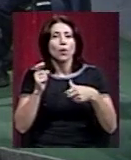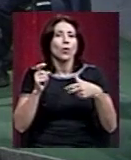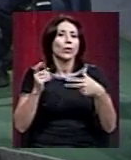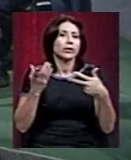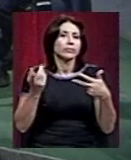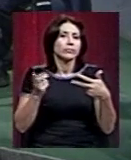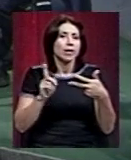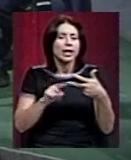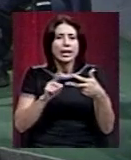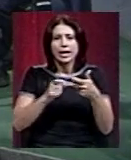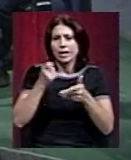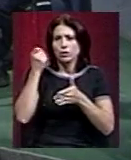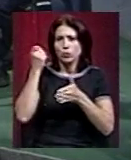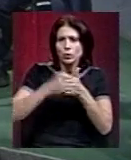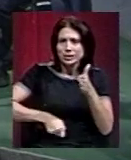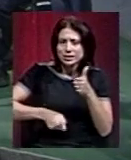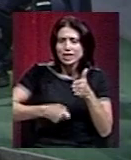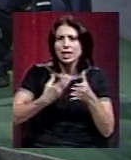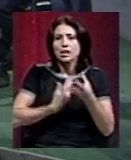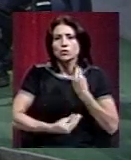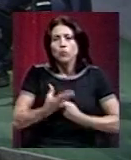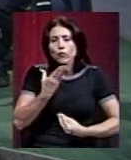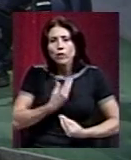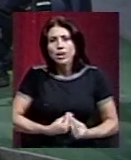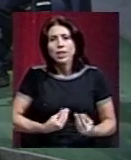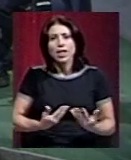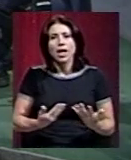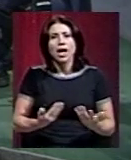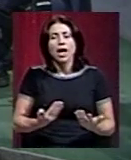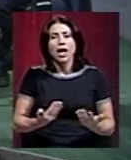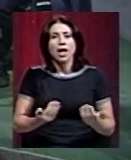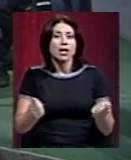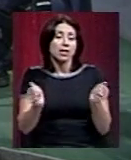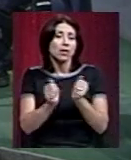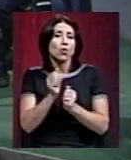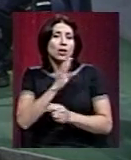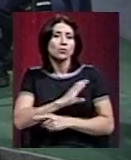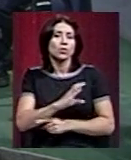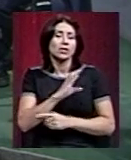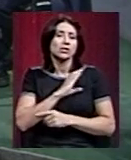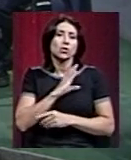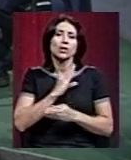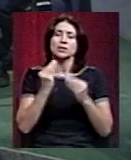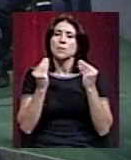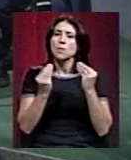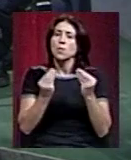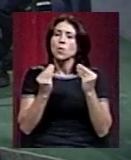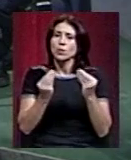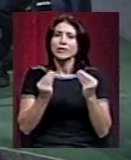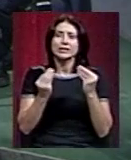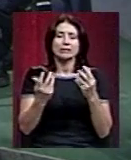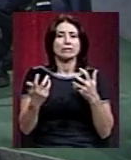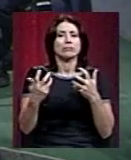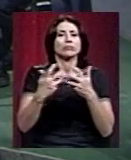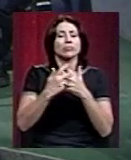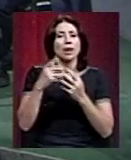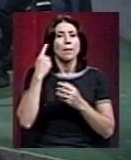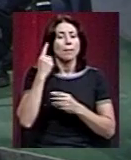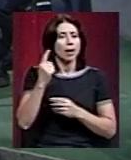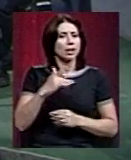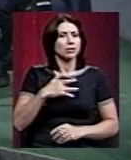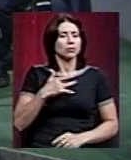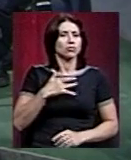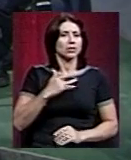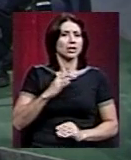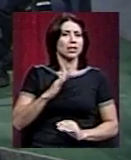diría yo, endurecida, sufrida, y con las condiciones muy propicias para un resentimiento